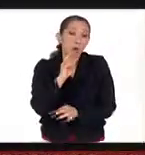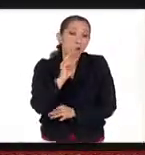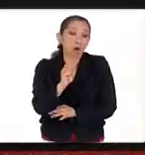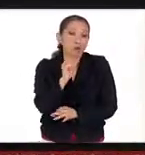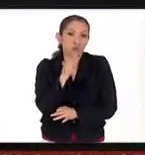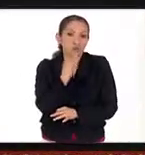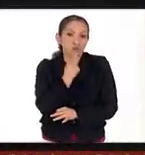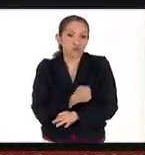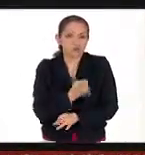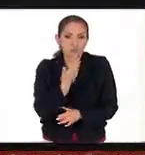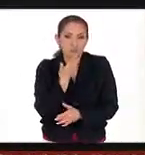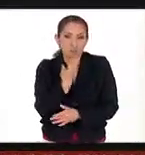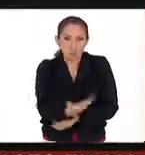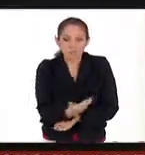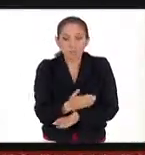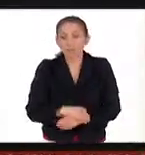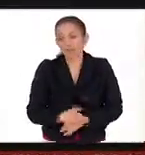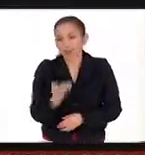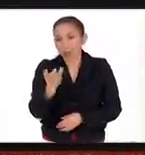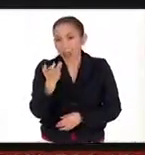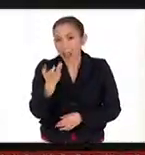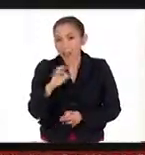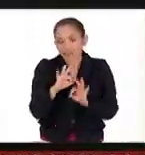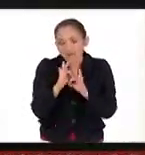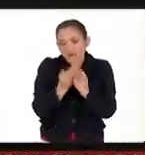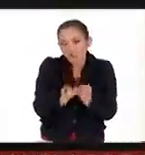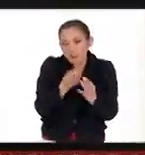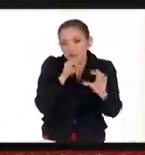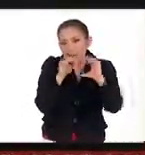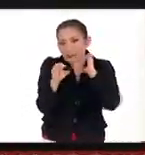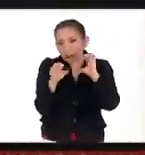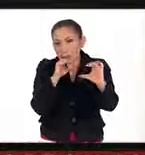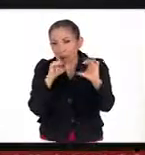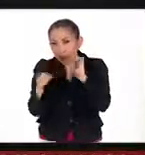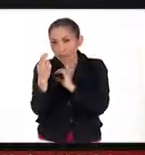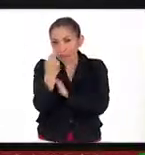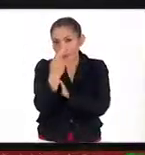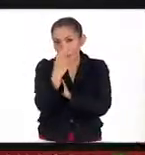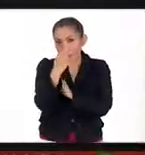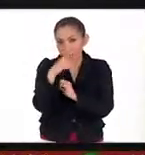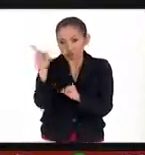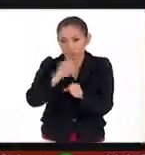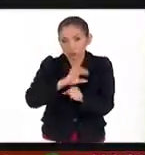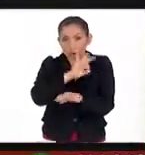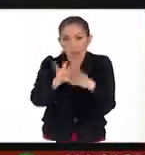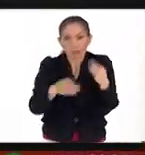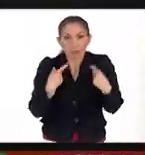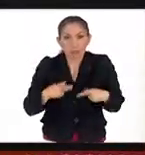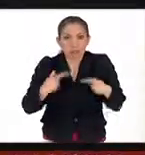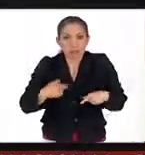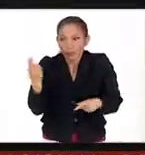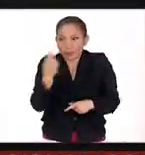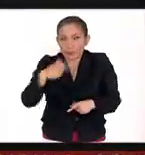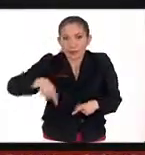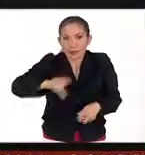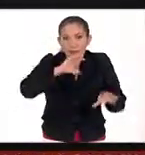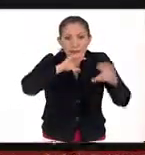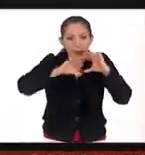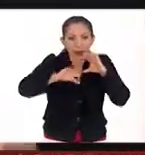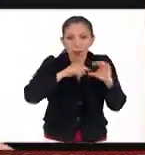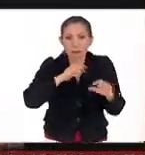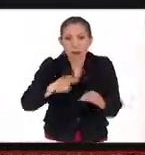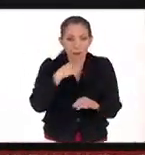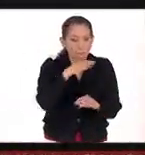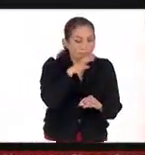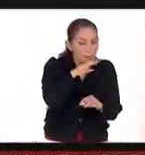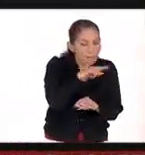está funcionando bien. Y ese mecanismo de comunicación lo necesitamos todos los seres humanos. Todos nos tenemos que comunicar, desde